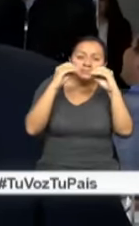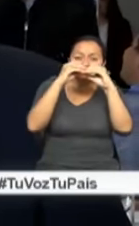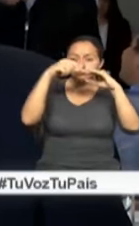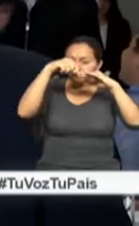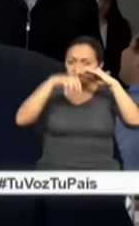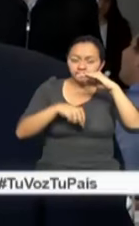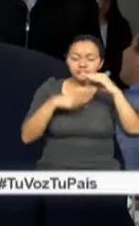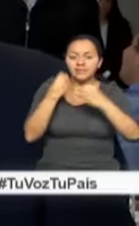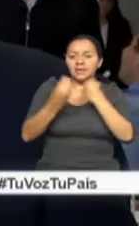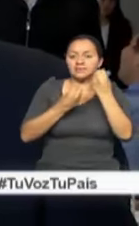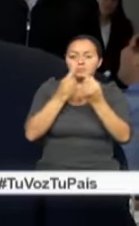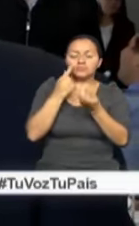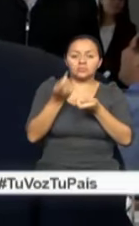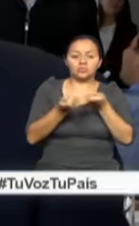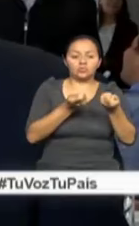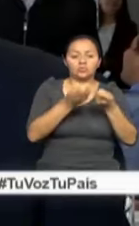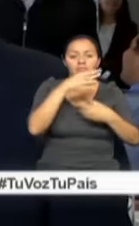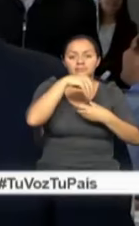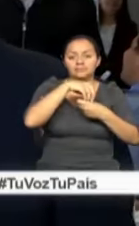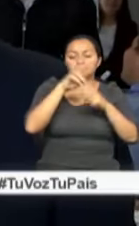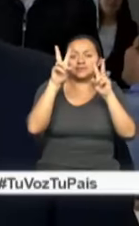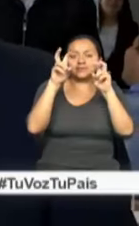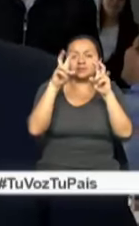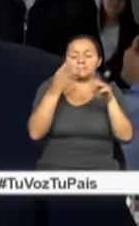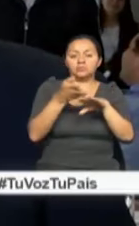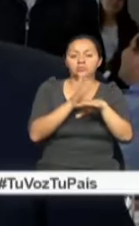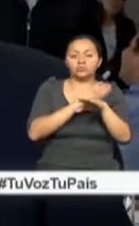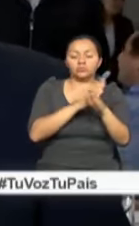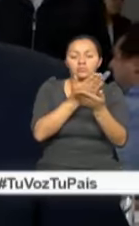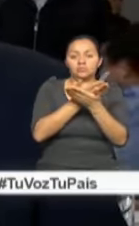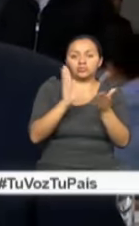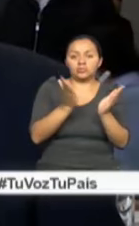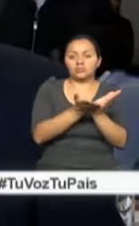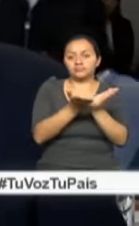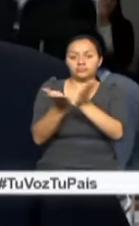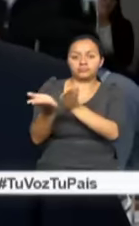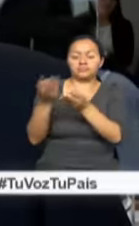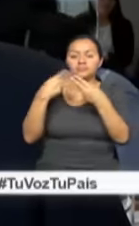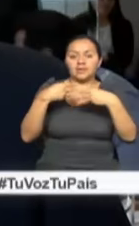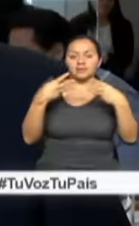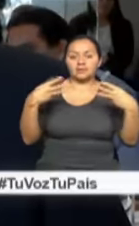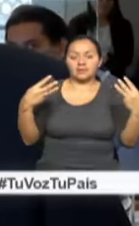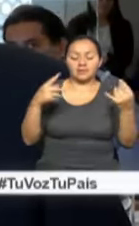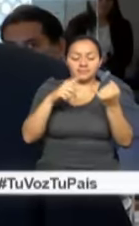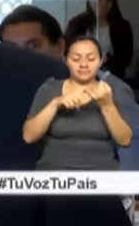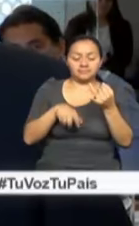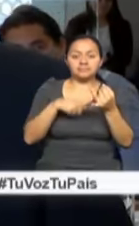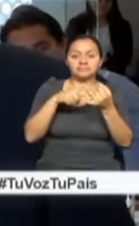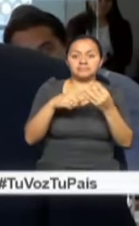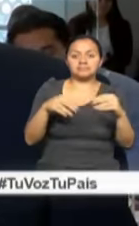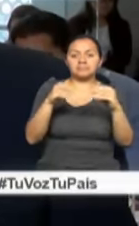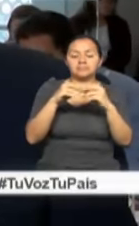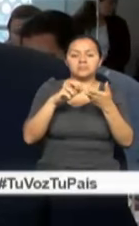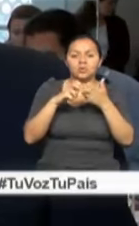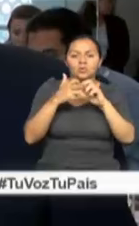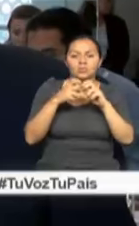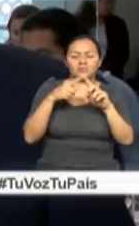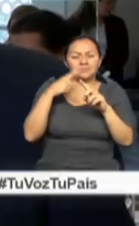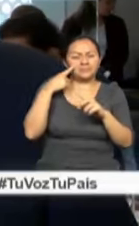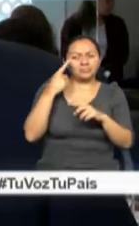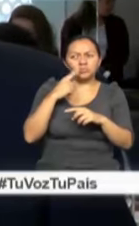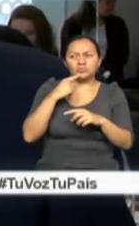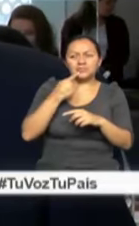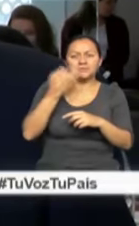debe manejar el asunto de los desechos de estos materiales nucleares, y ese sí es un problema muy, muy